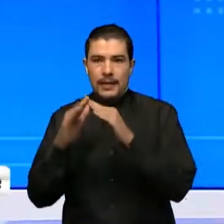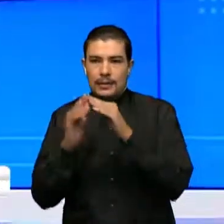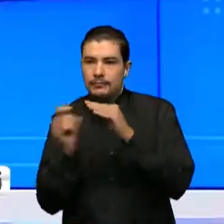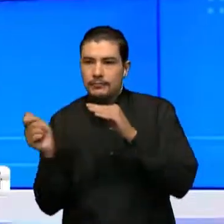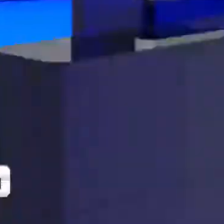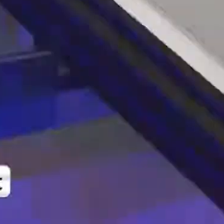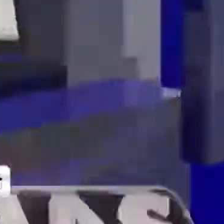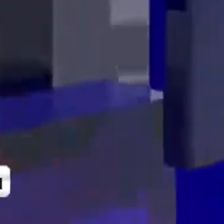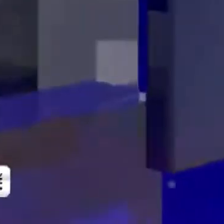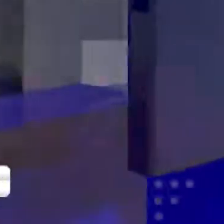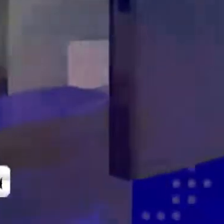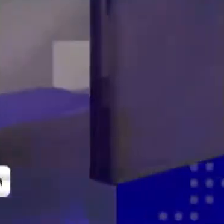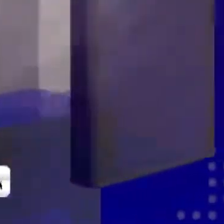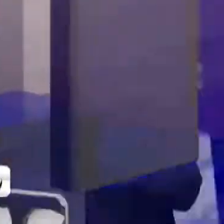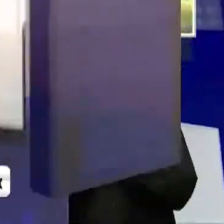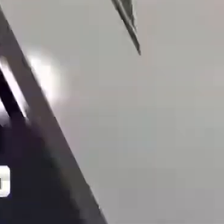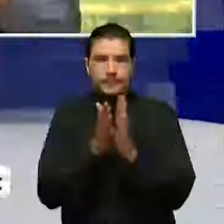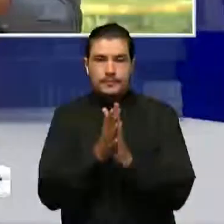información adelante